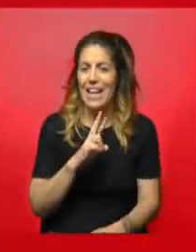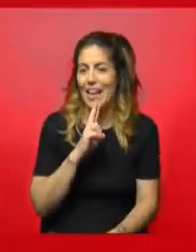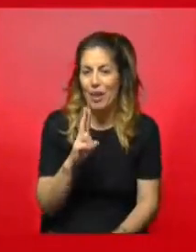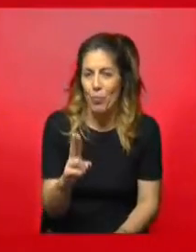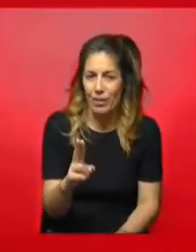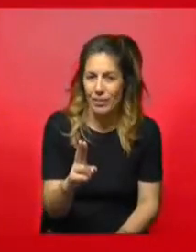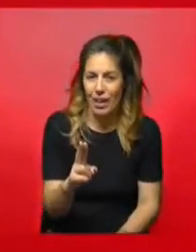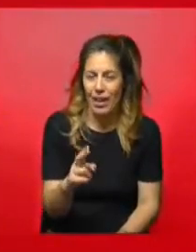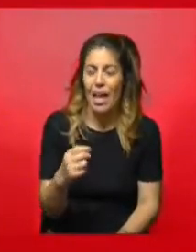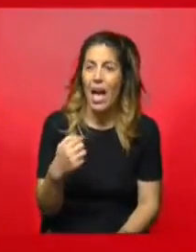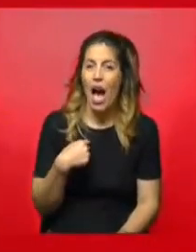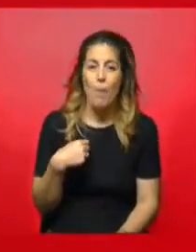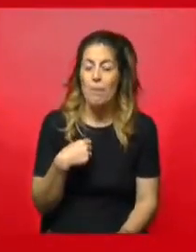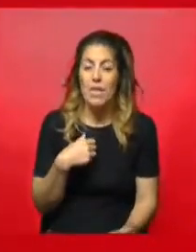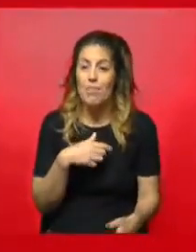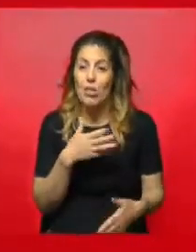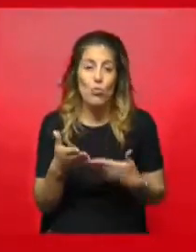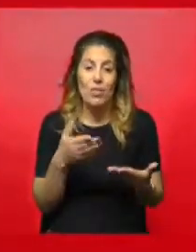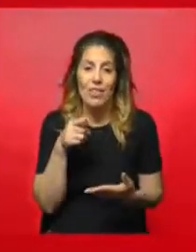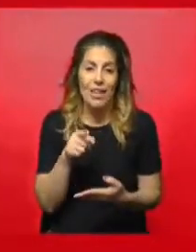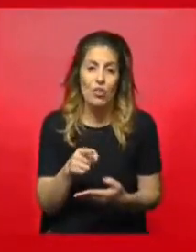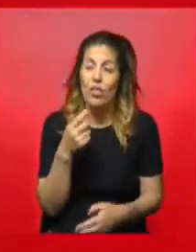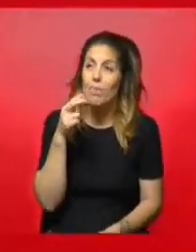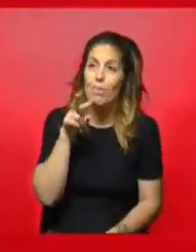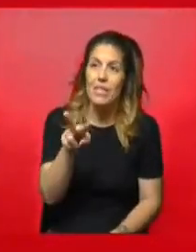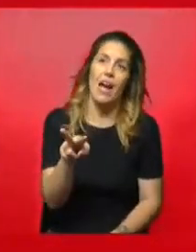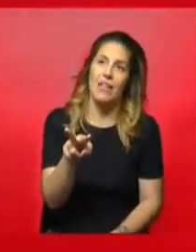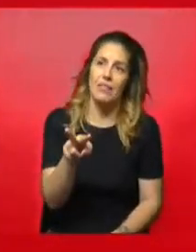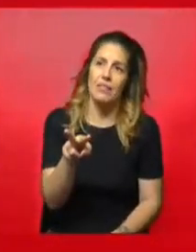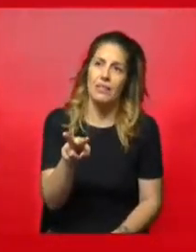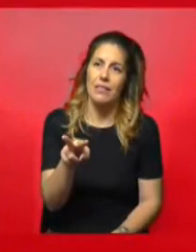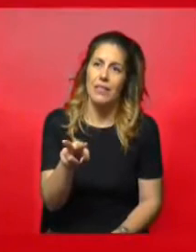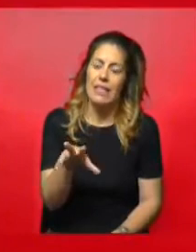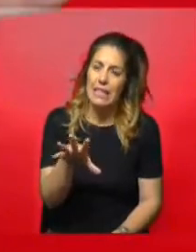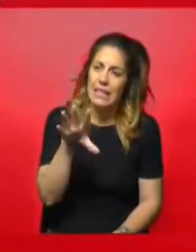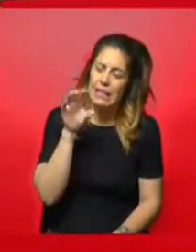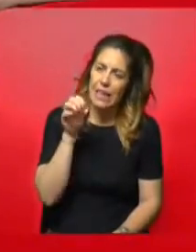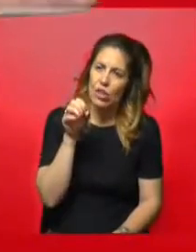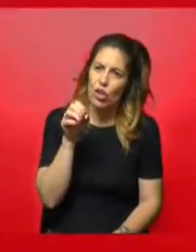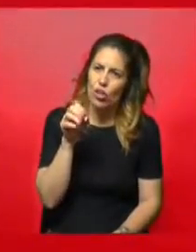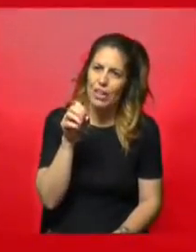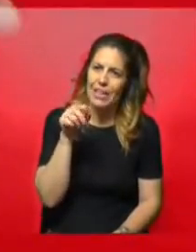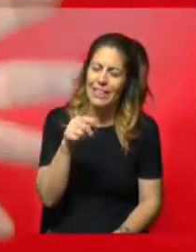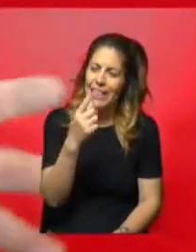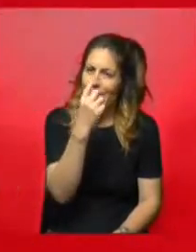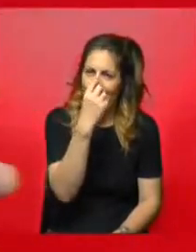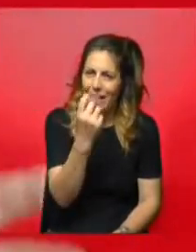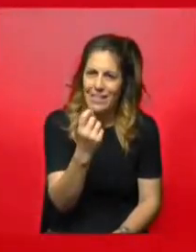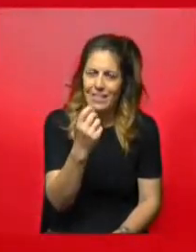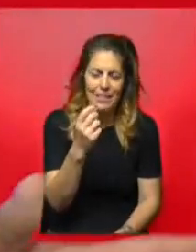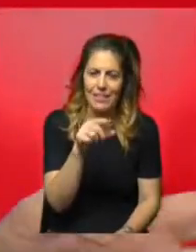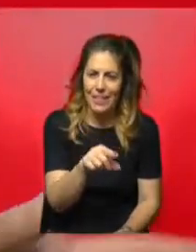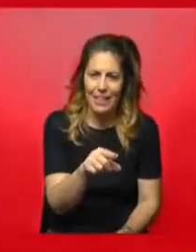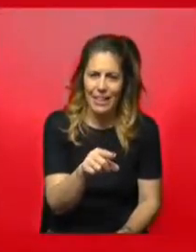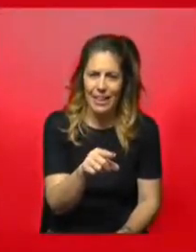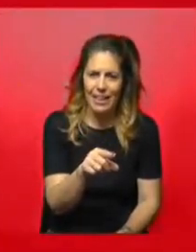a mí me sucede Eso de mirar y se interpretó Y si digo no esto tiene esta nariz tiene que estar y no no